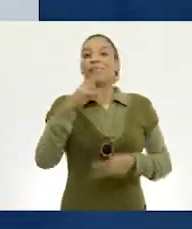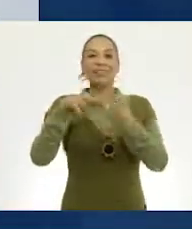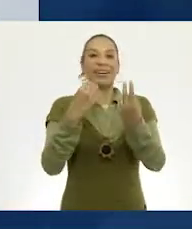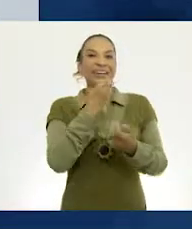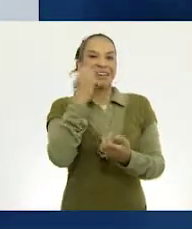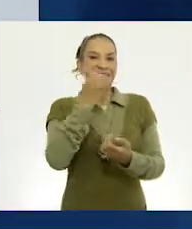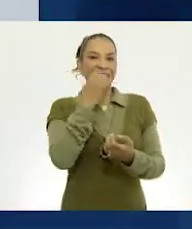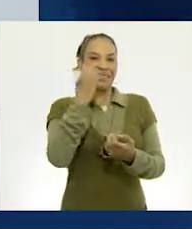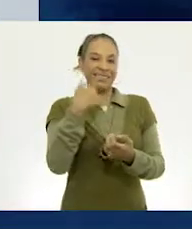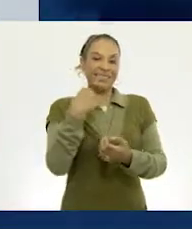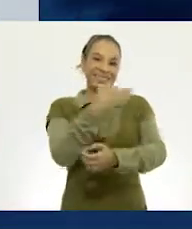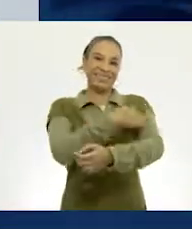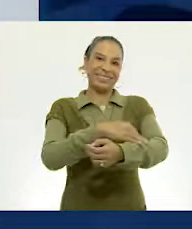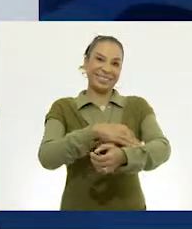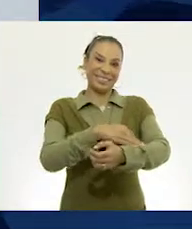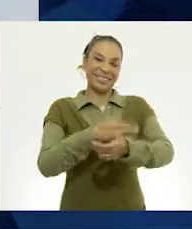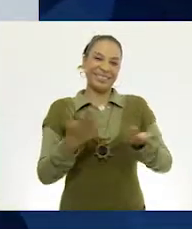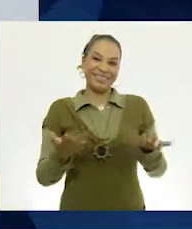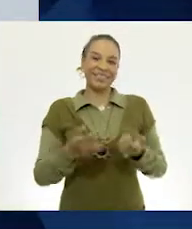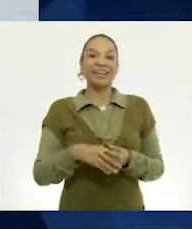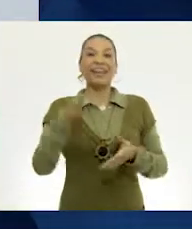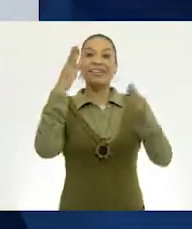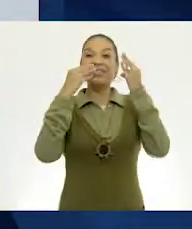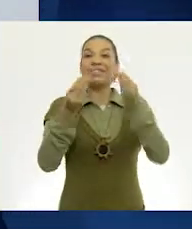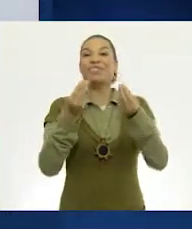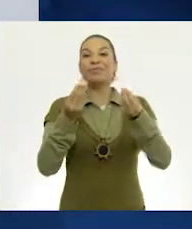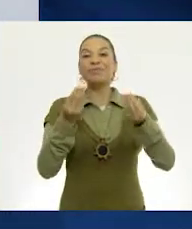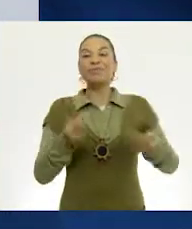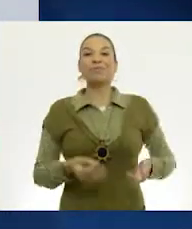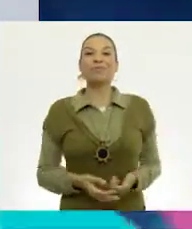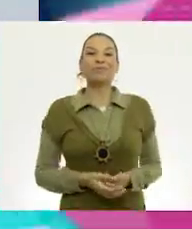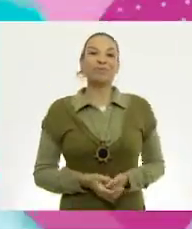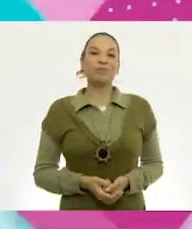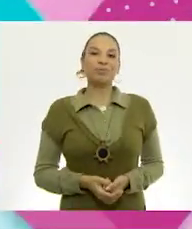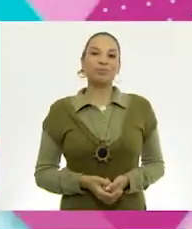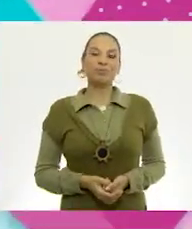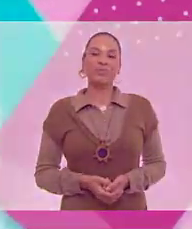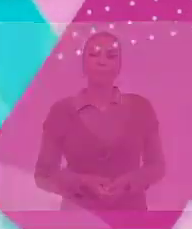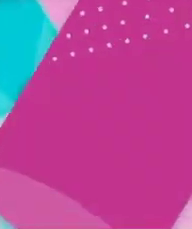la escuela y mi familia. Aprendo mucho.